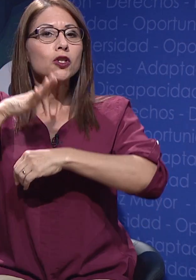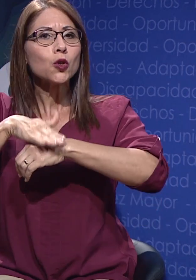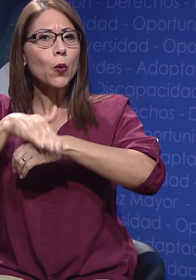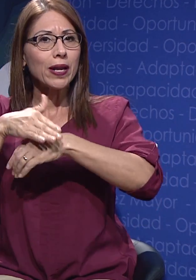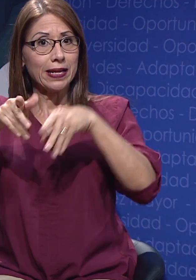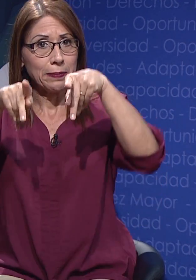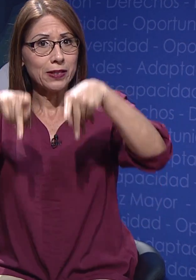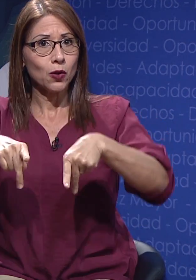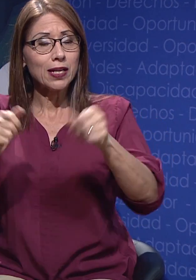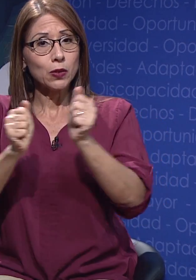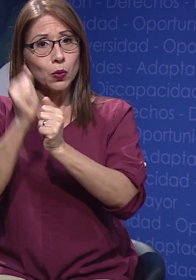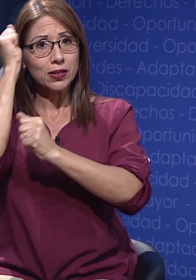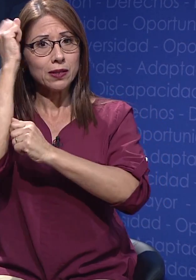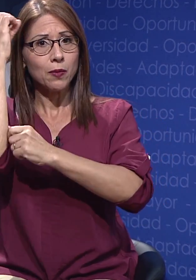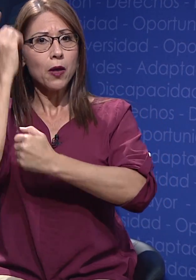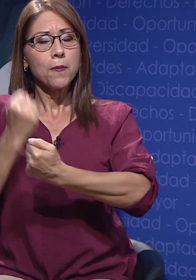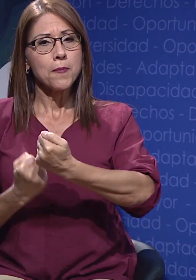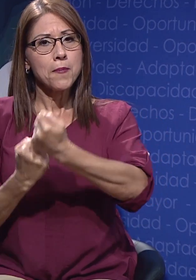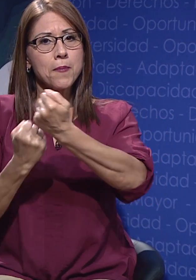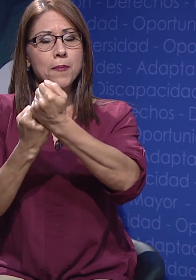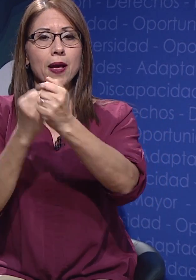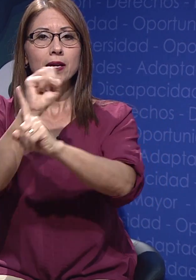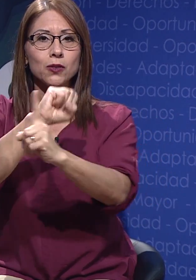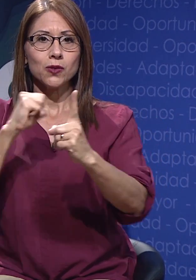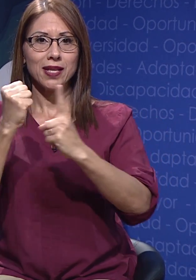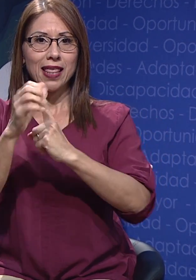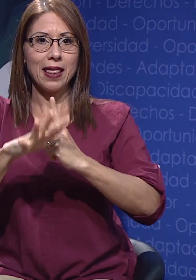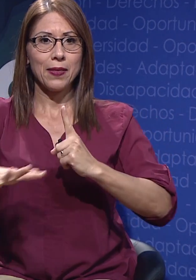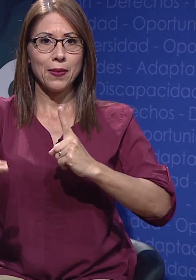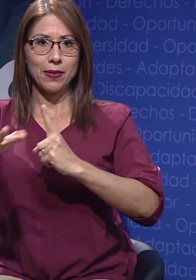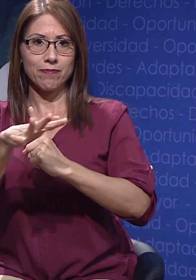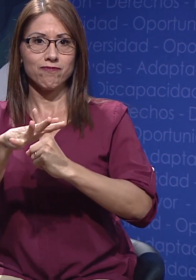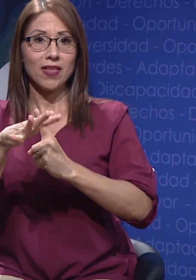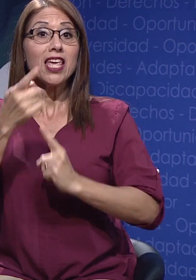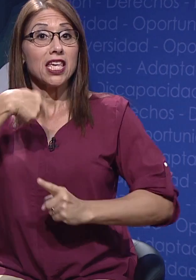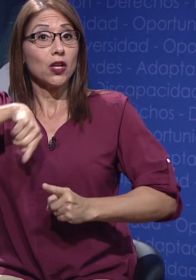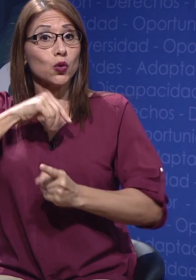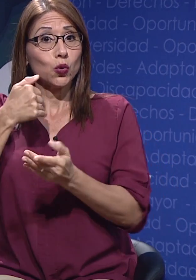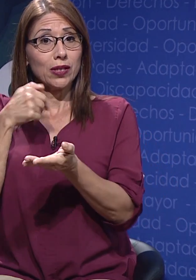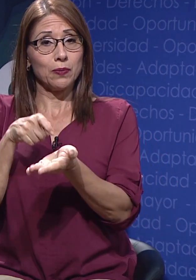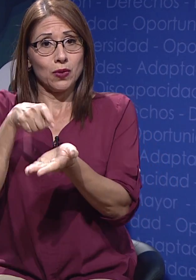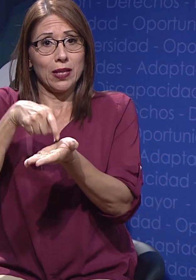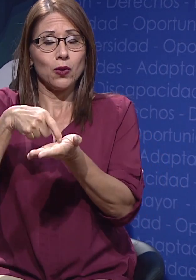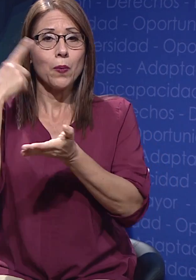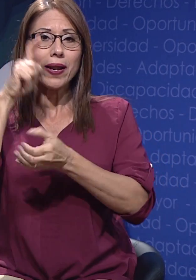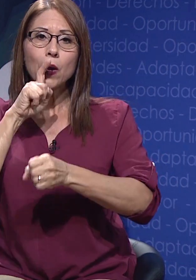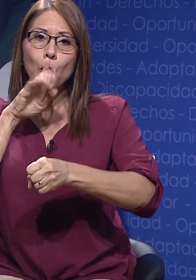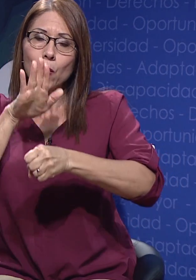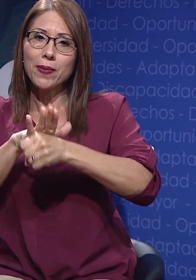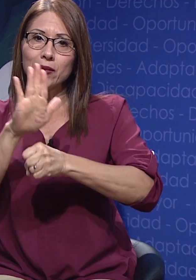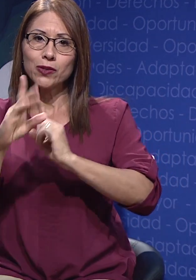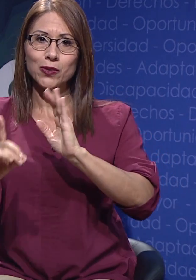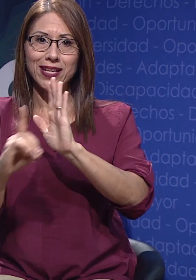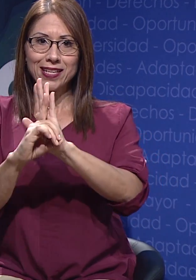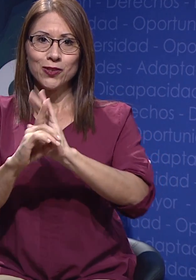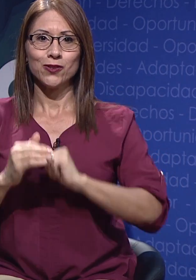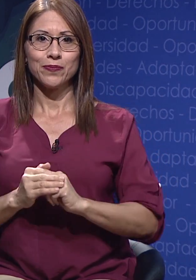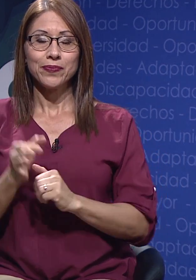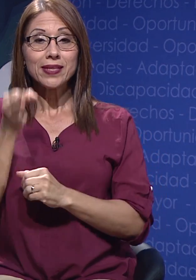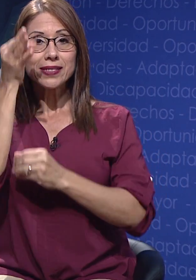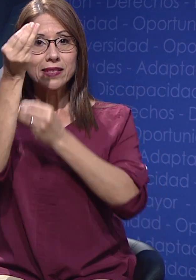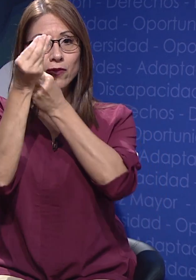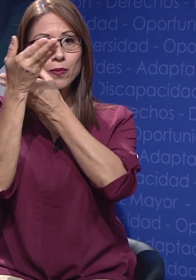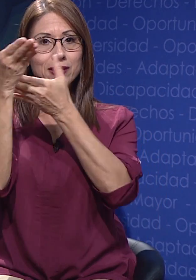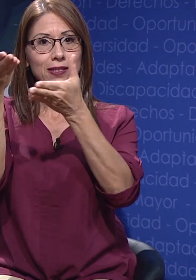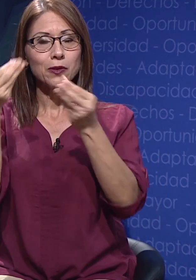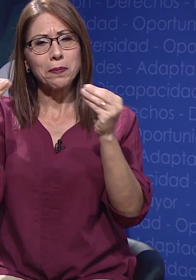aportes que las personas con esta condición hacen a nuestra sociedad y sobre la deuda que tenemos para el cumplimiento de sus derechos? En